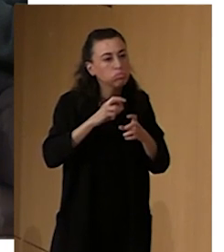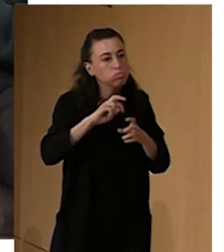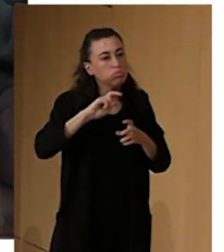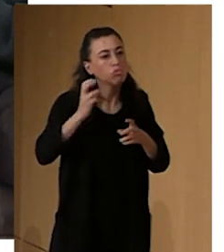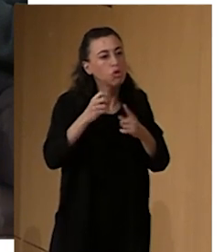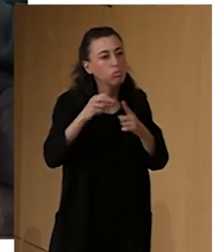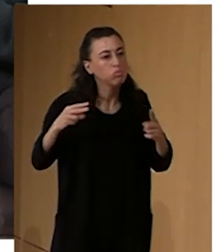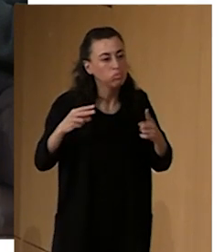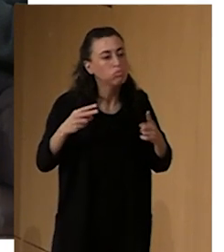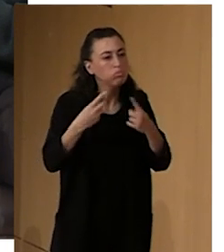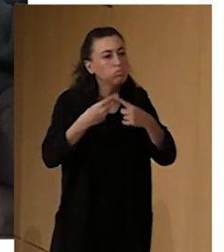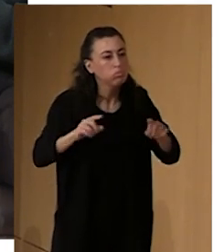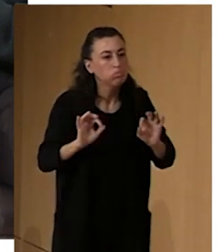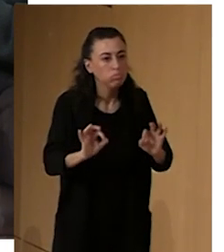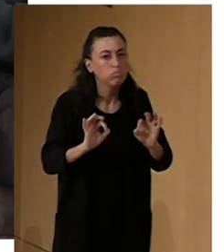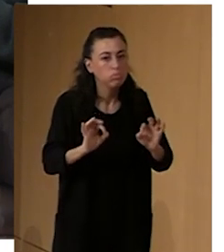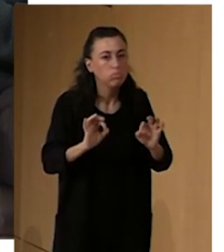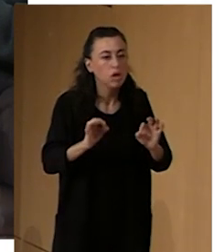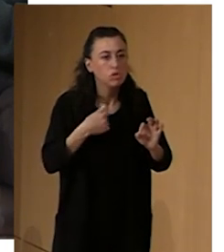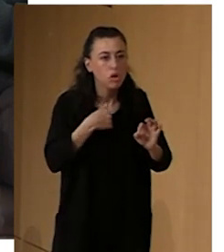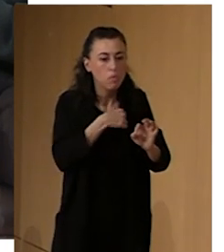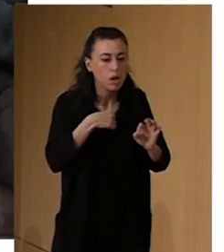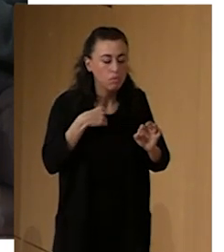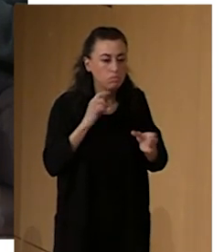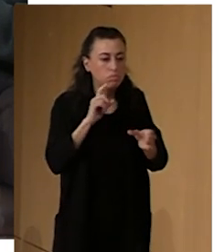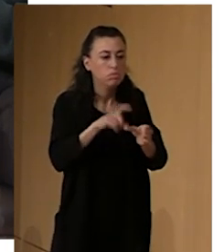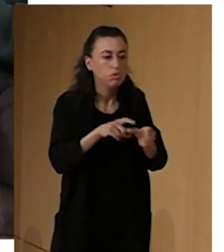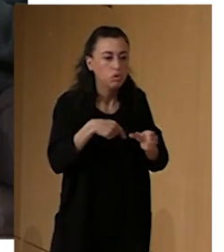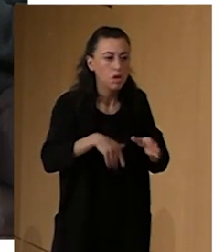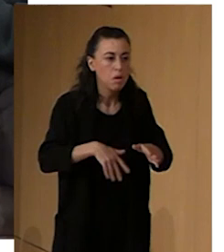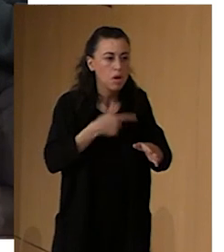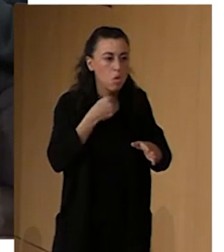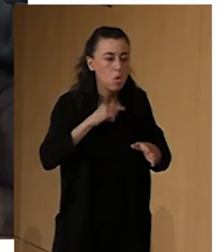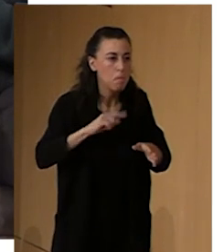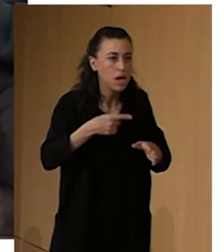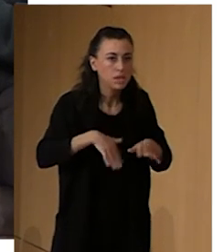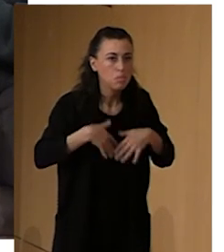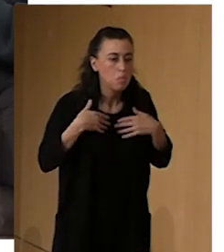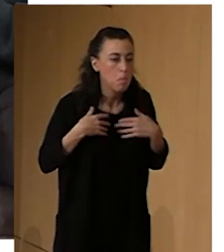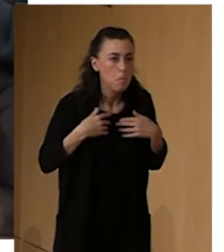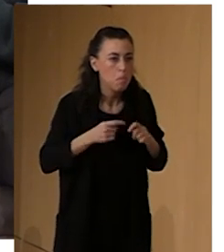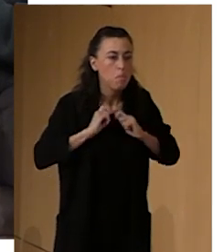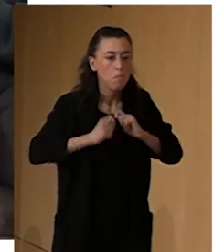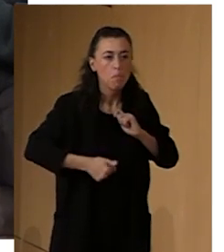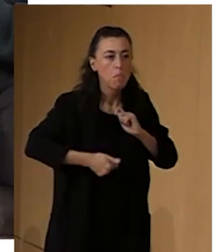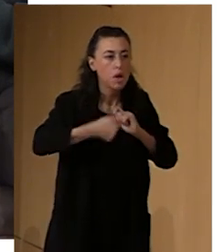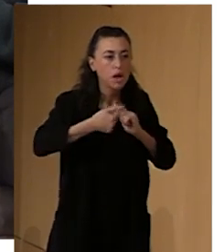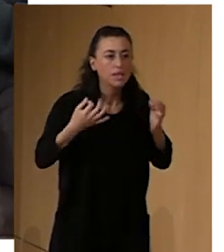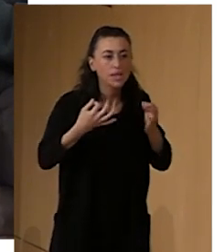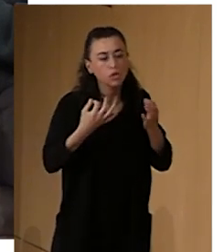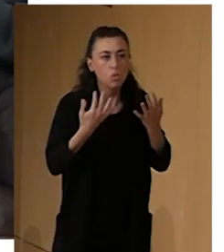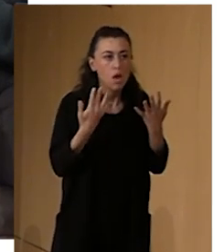estar en uno de ellos y a mí personalmente lo que más me ha emocionado y me ha me ha gustado ha sido eso esa esa bueno Esa sinergia